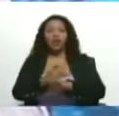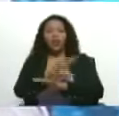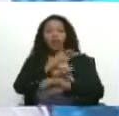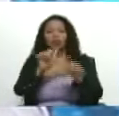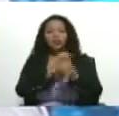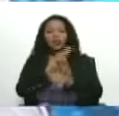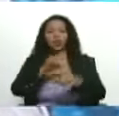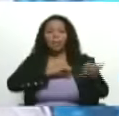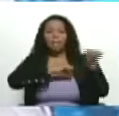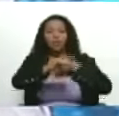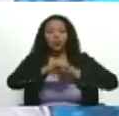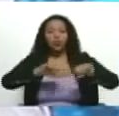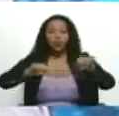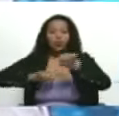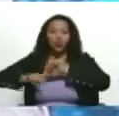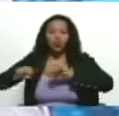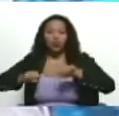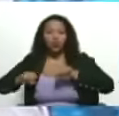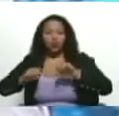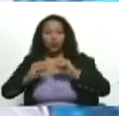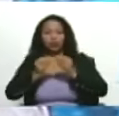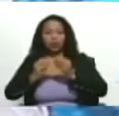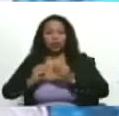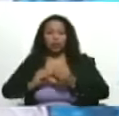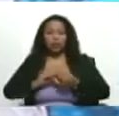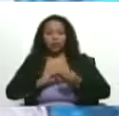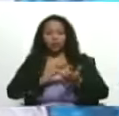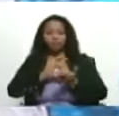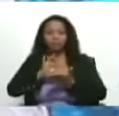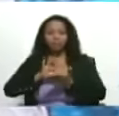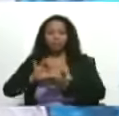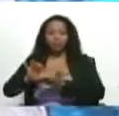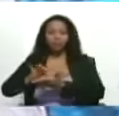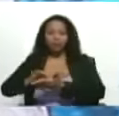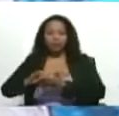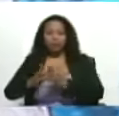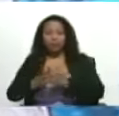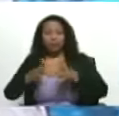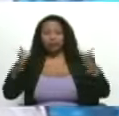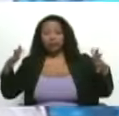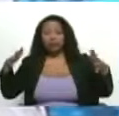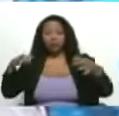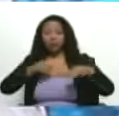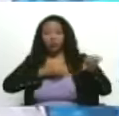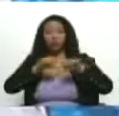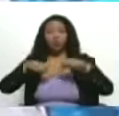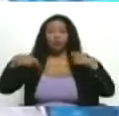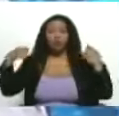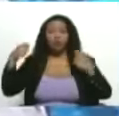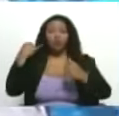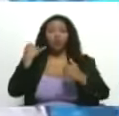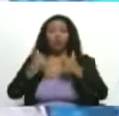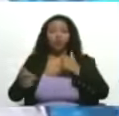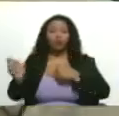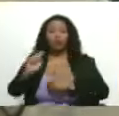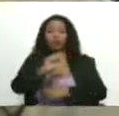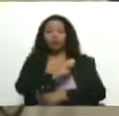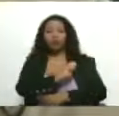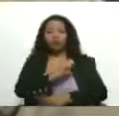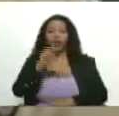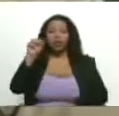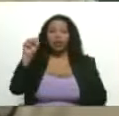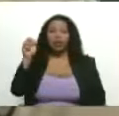de movilización, arquitecto y artífice de las inmensas movilizaciones populares de los últimos meses,